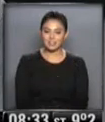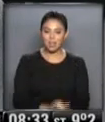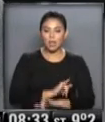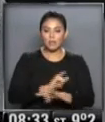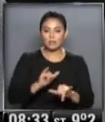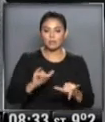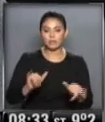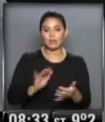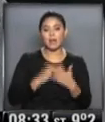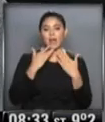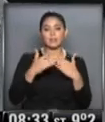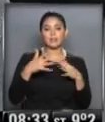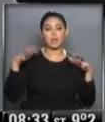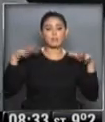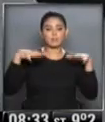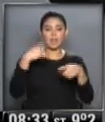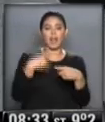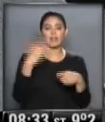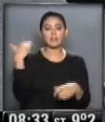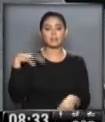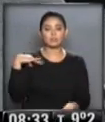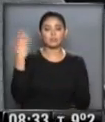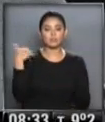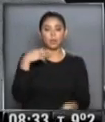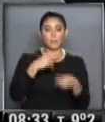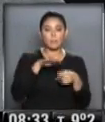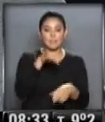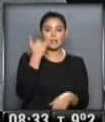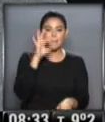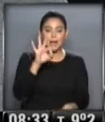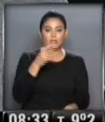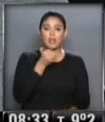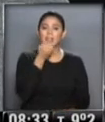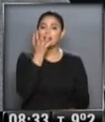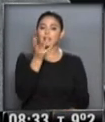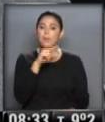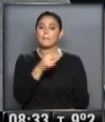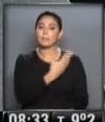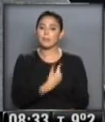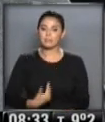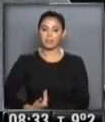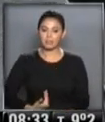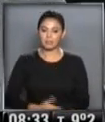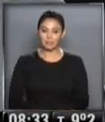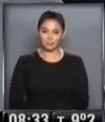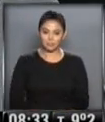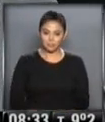Más repercusiones luego del multitudinario acto el sábado en Plaza de Mayo. Vamos a compartir las declaraciones del vicepresidente Amadou